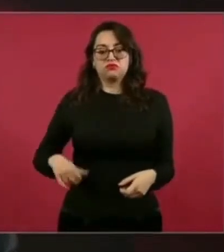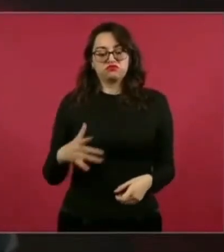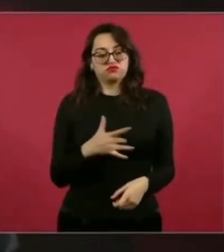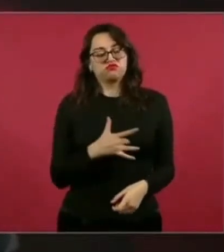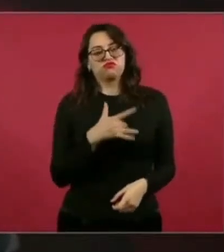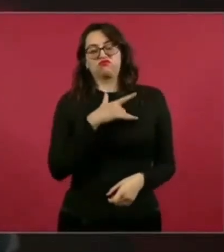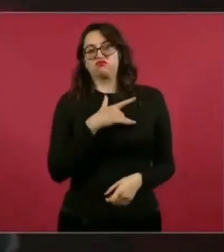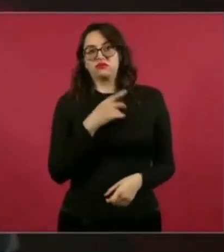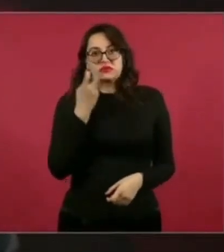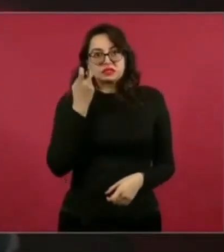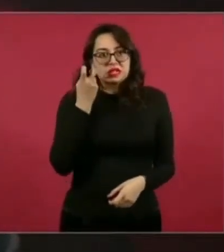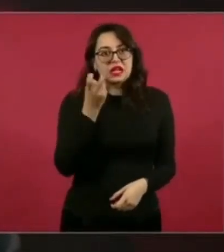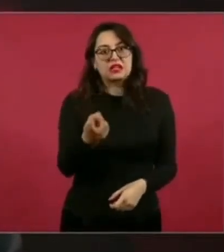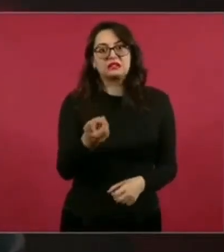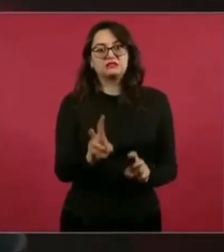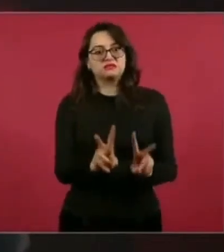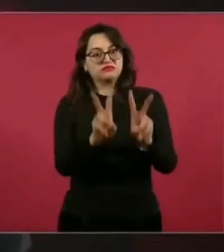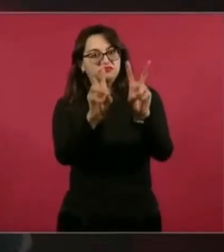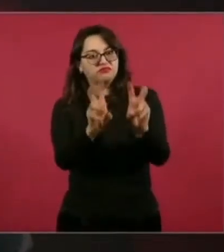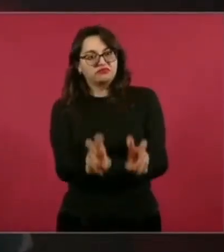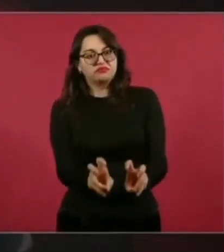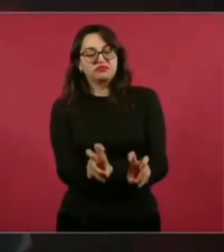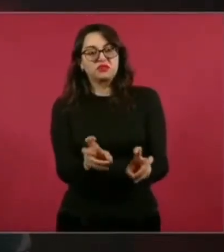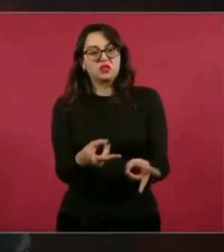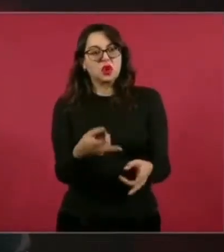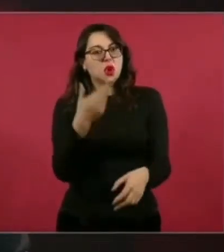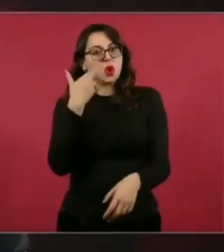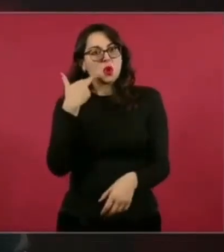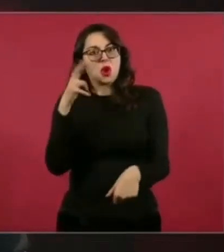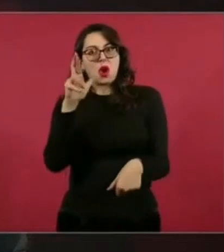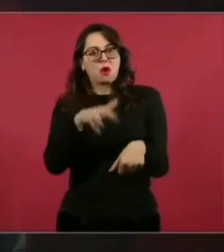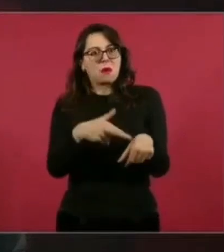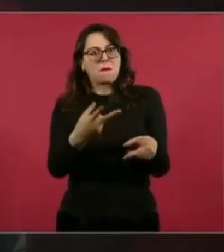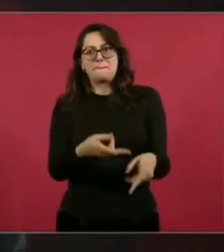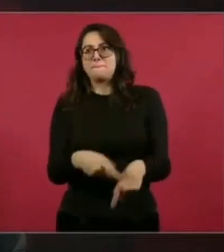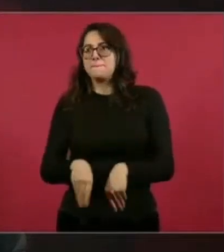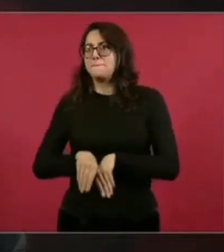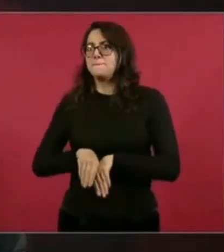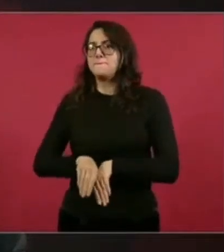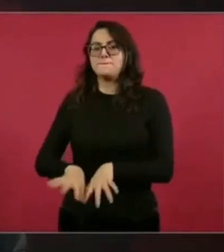condenamos este acceso ilegal y la